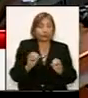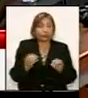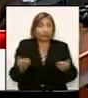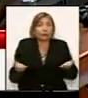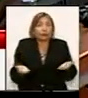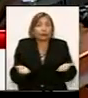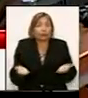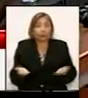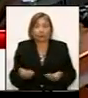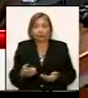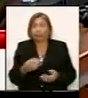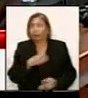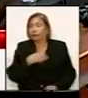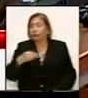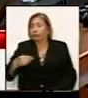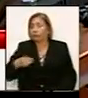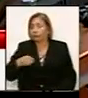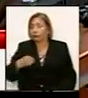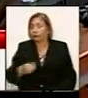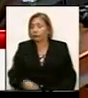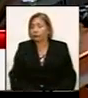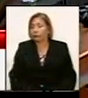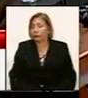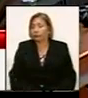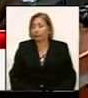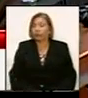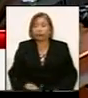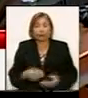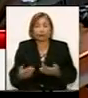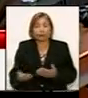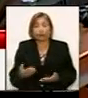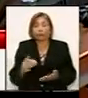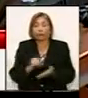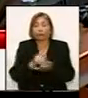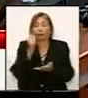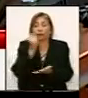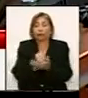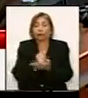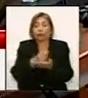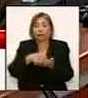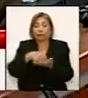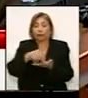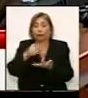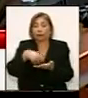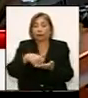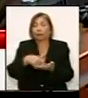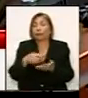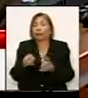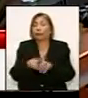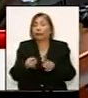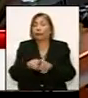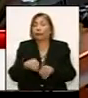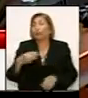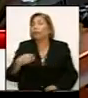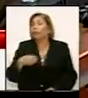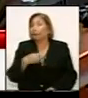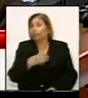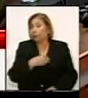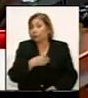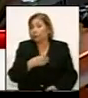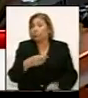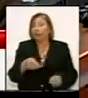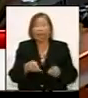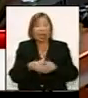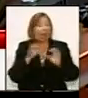donde los miembros habrían adulterado firmas de los mismos integrantes para tener resoluciones